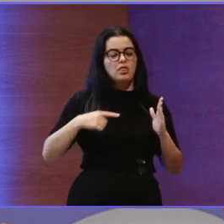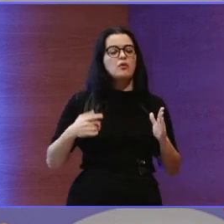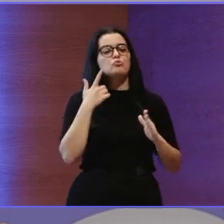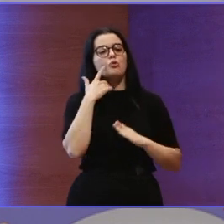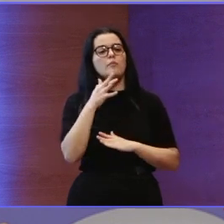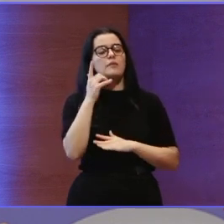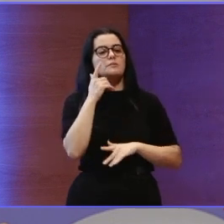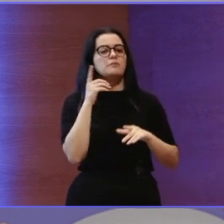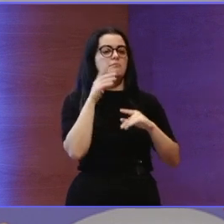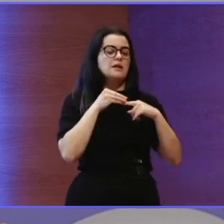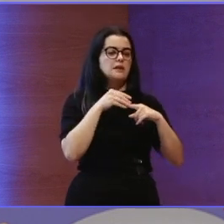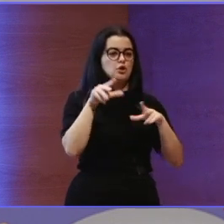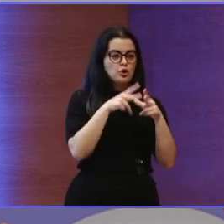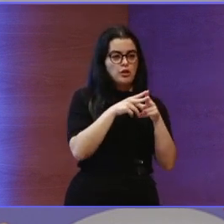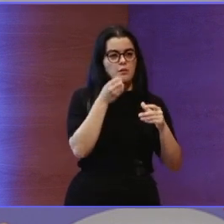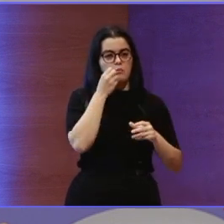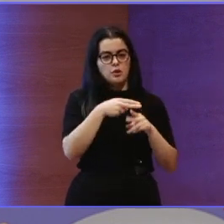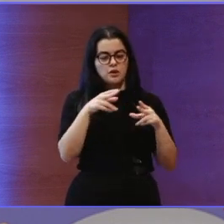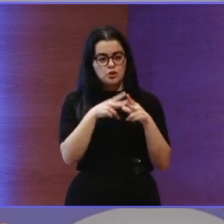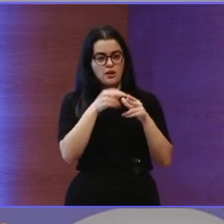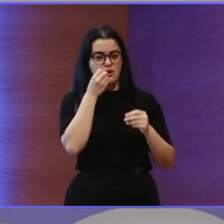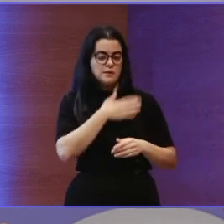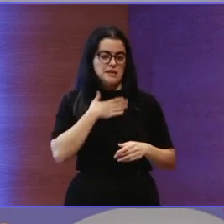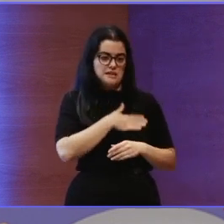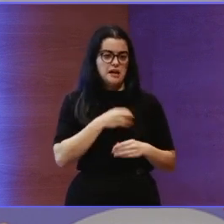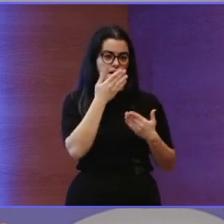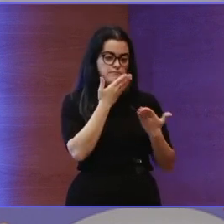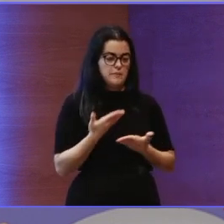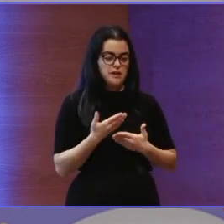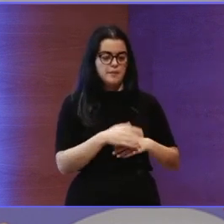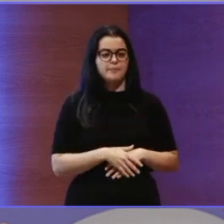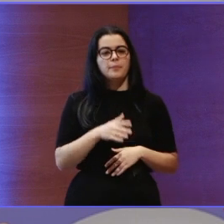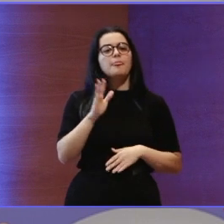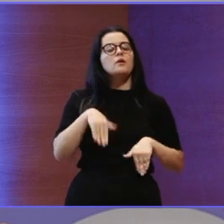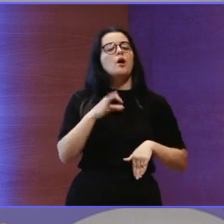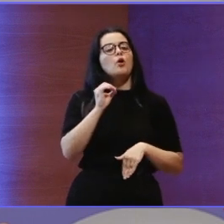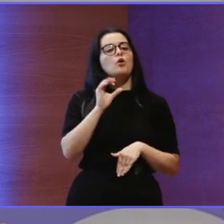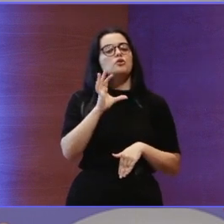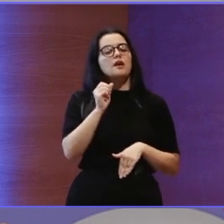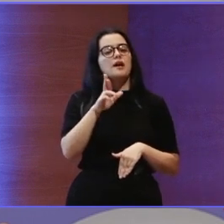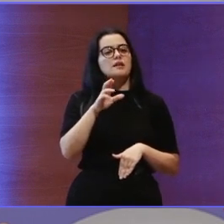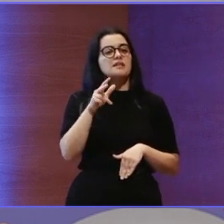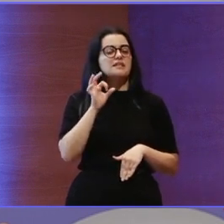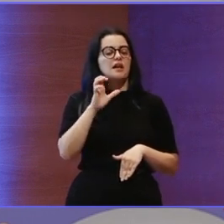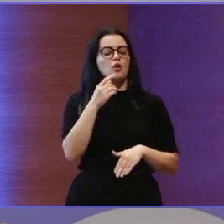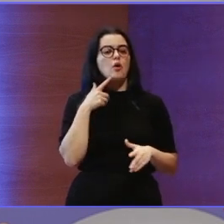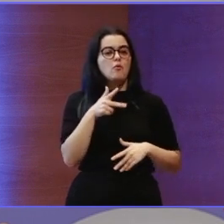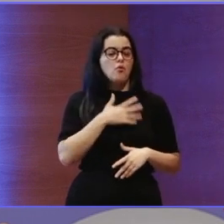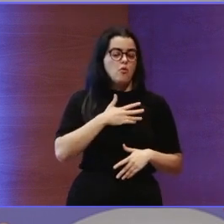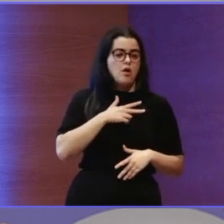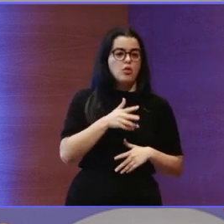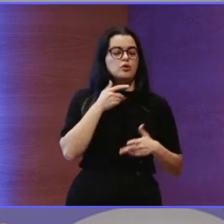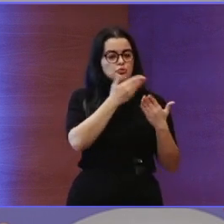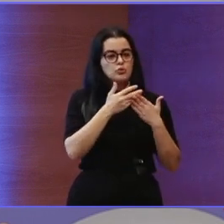de exclusión social políticas sociales y Estado de bienestar Ana Sofi bienvenida y Óscar seco abogado de profesión con estudios de derecho y